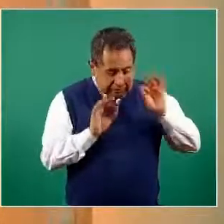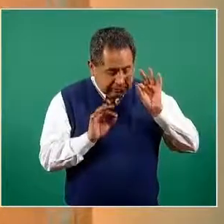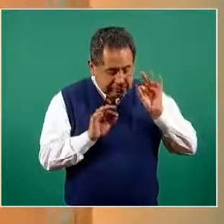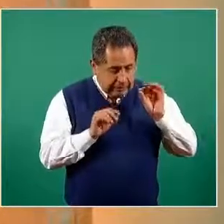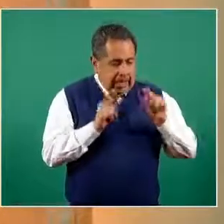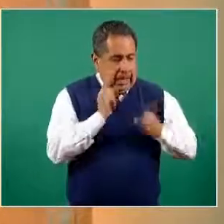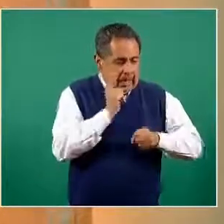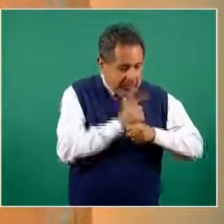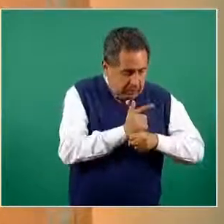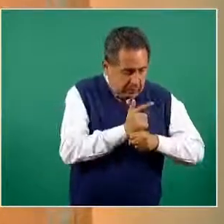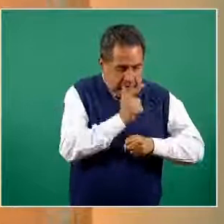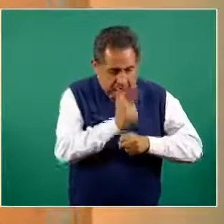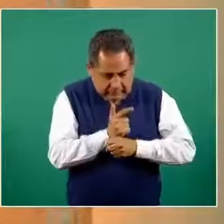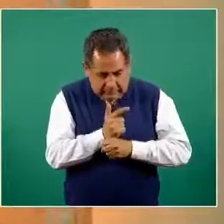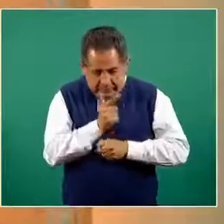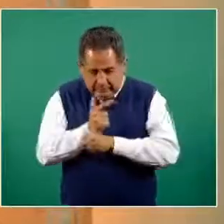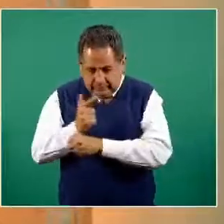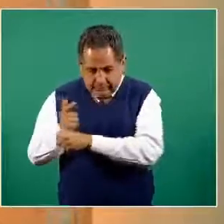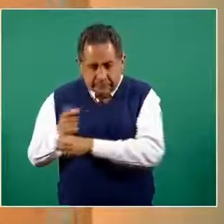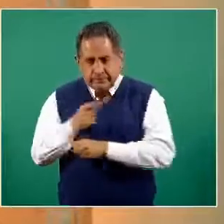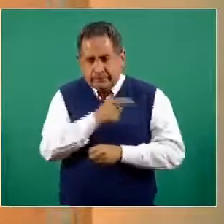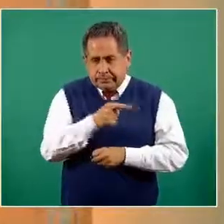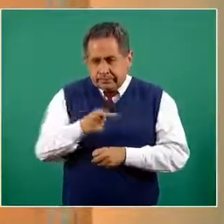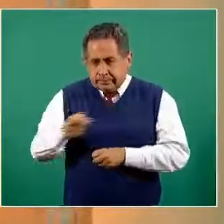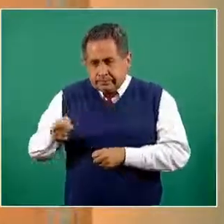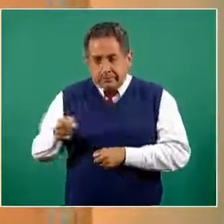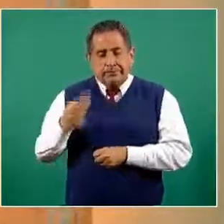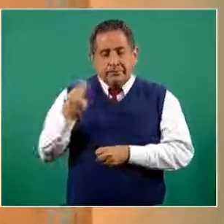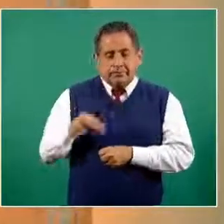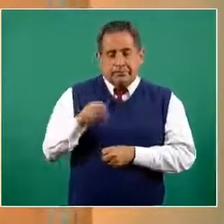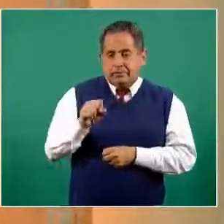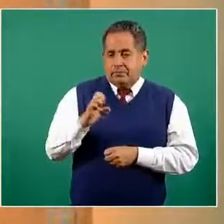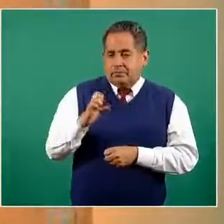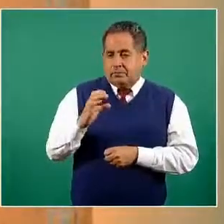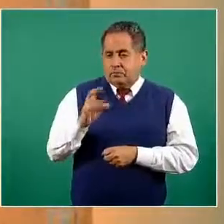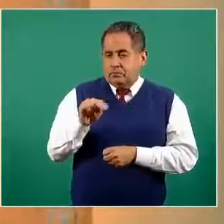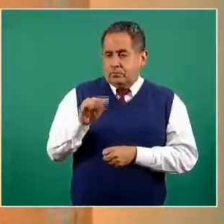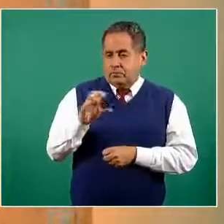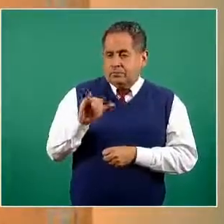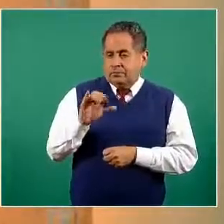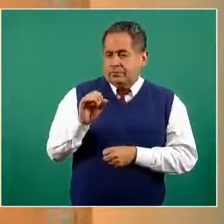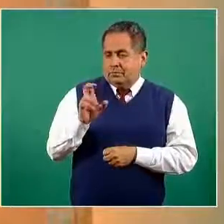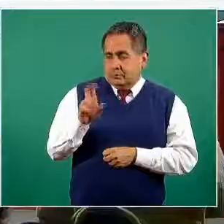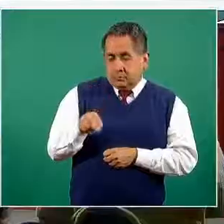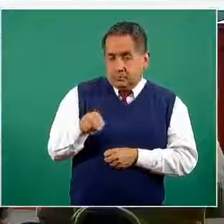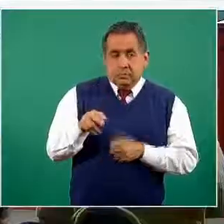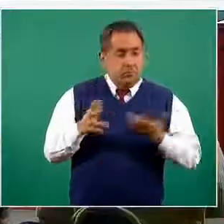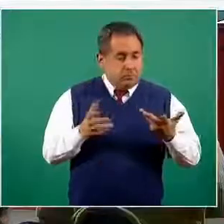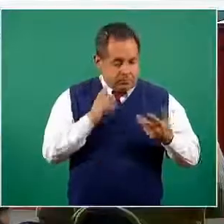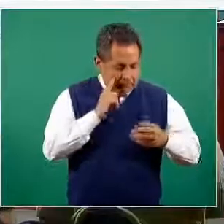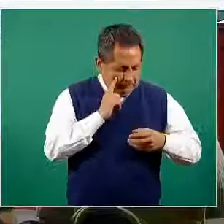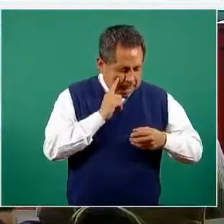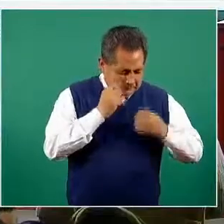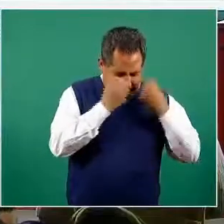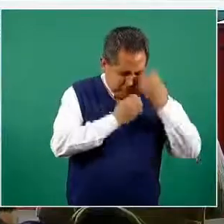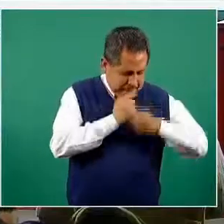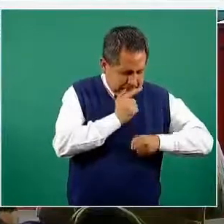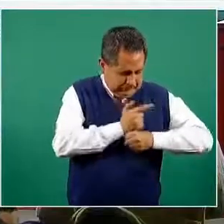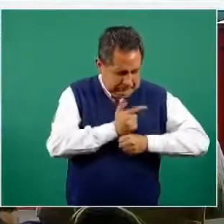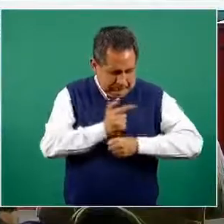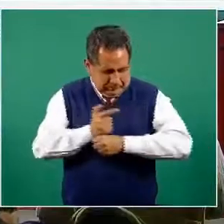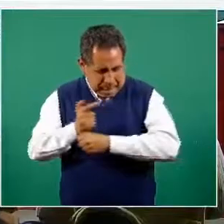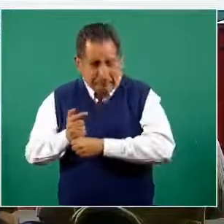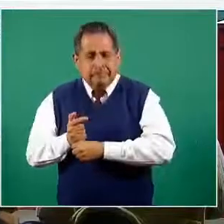secuenciación. Entonces, con esta caracterización genética obtenida por medio de secuenciación, se han